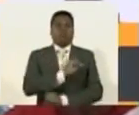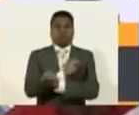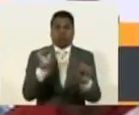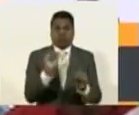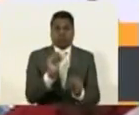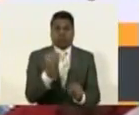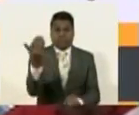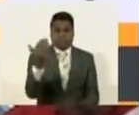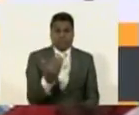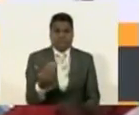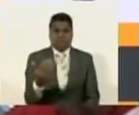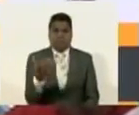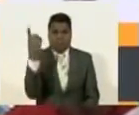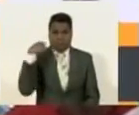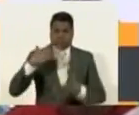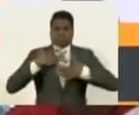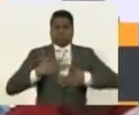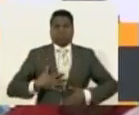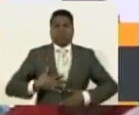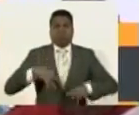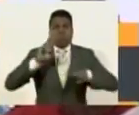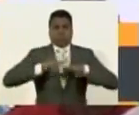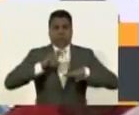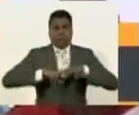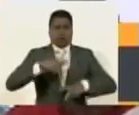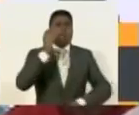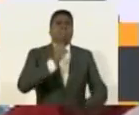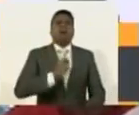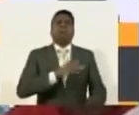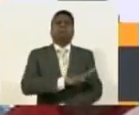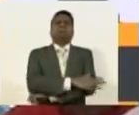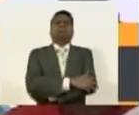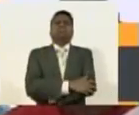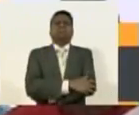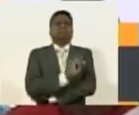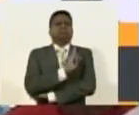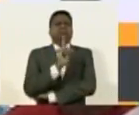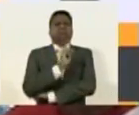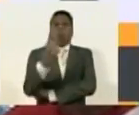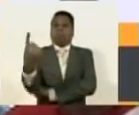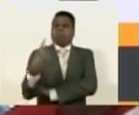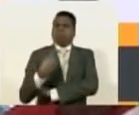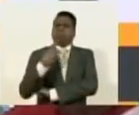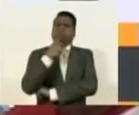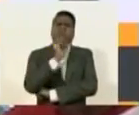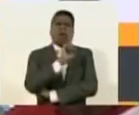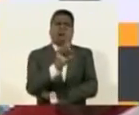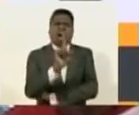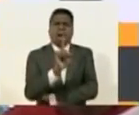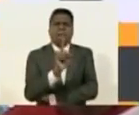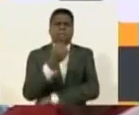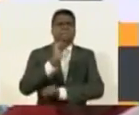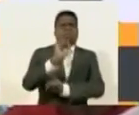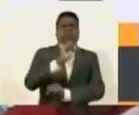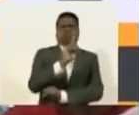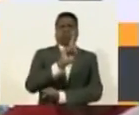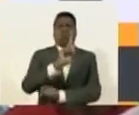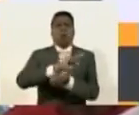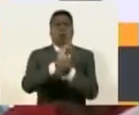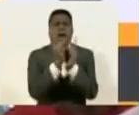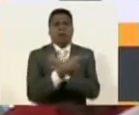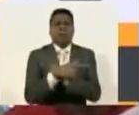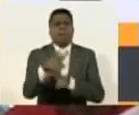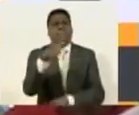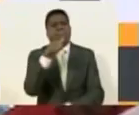acudieron a la Corte Suprema para echarlas para atrás. No pudieron, por lo inobjetable, y lo que hicieron fue cambiar